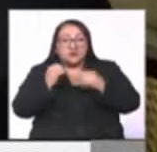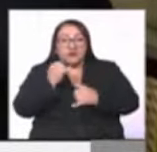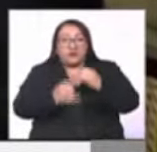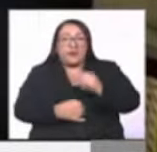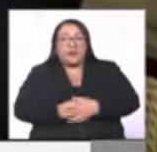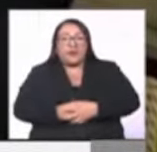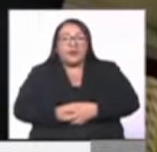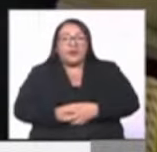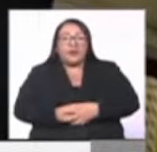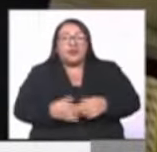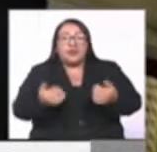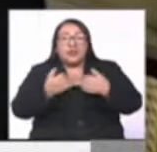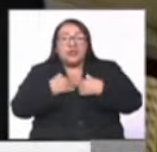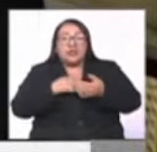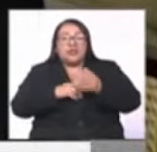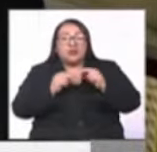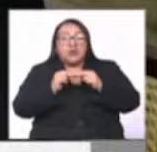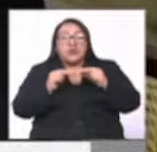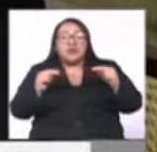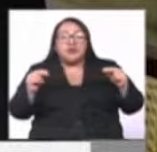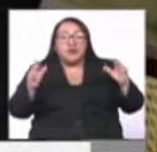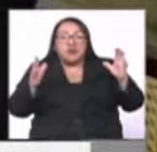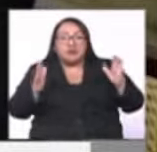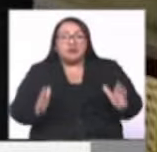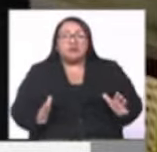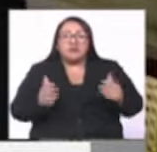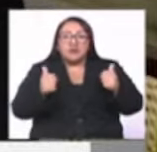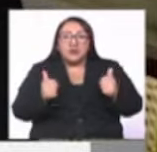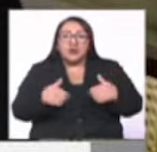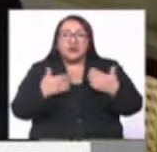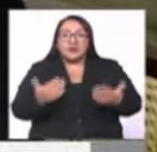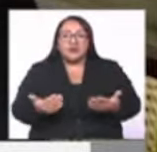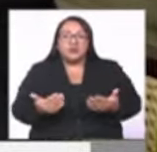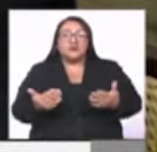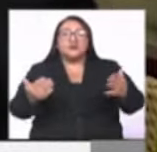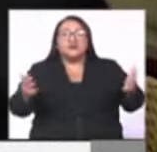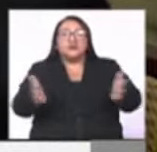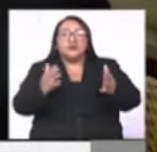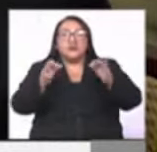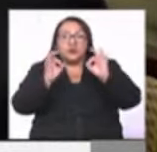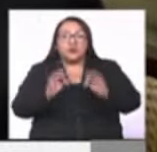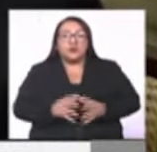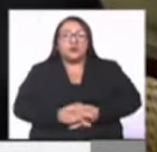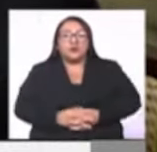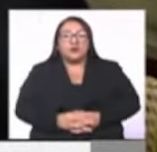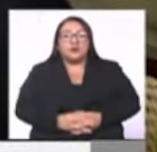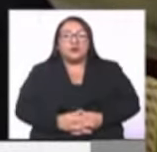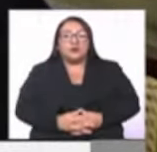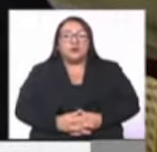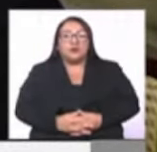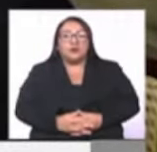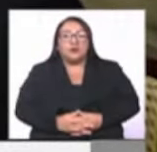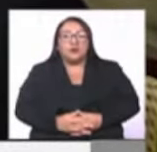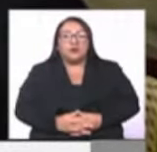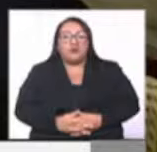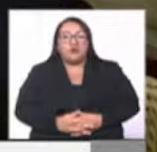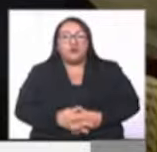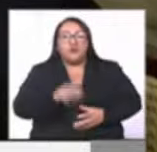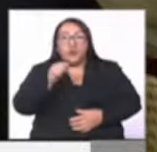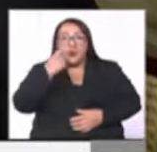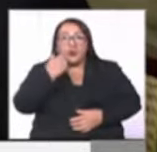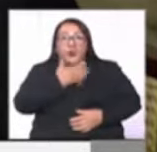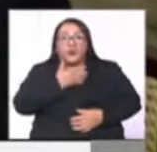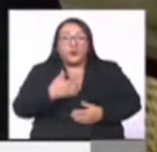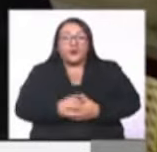final tenga que tener una estructura debidamente motivada y justificada en en efecto señor